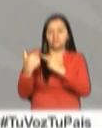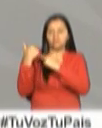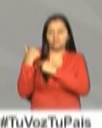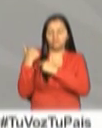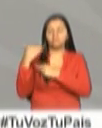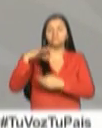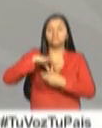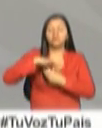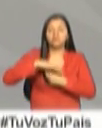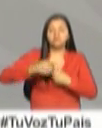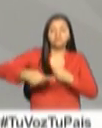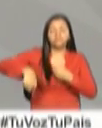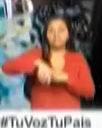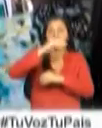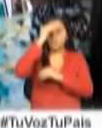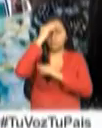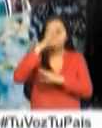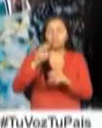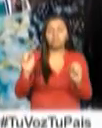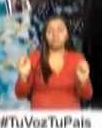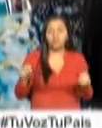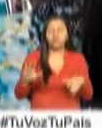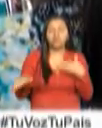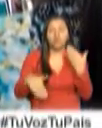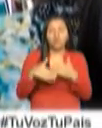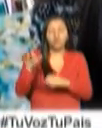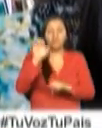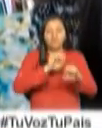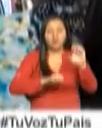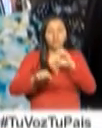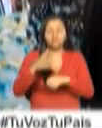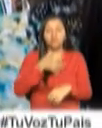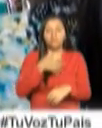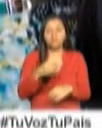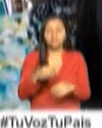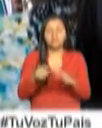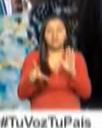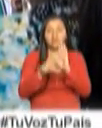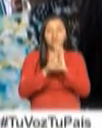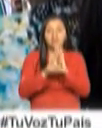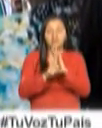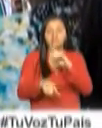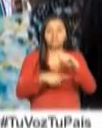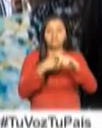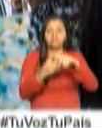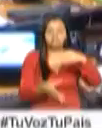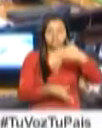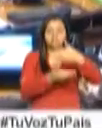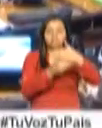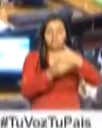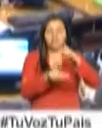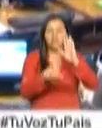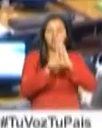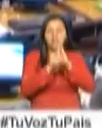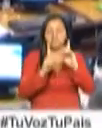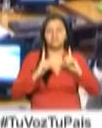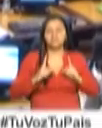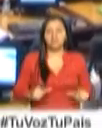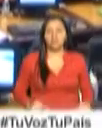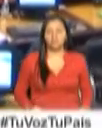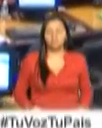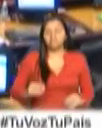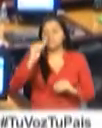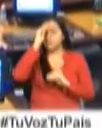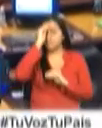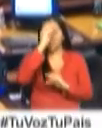votación del informe se analizó la posibilidad de evaluar si el proyecto deberá ser incluido como insumo al Código de Salud. El informe será remitido a